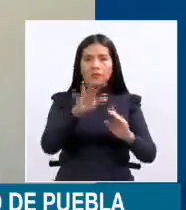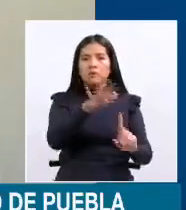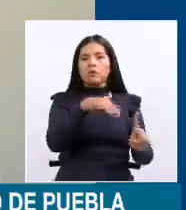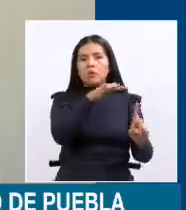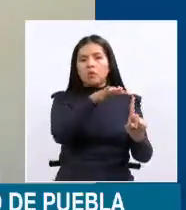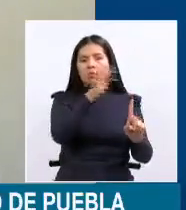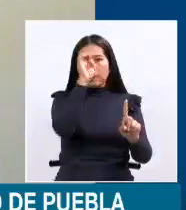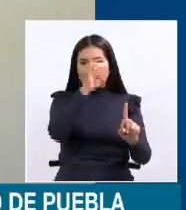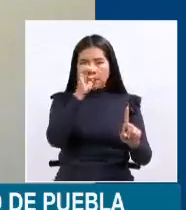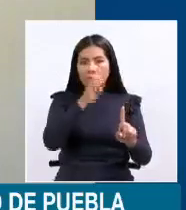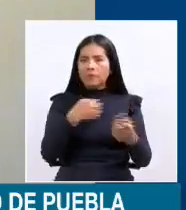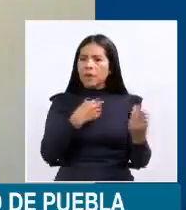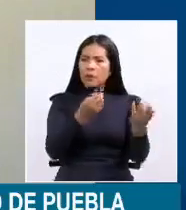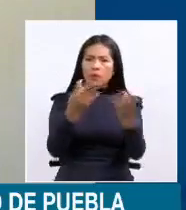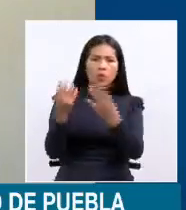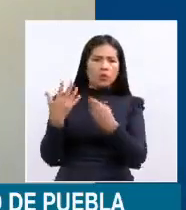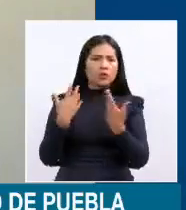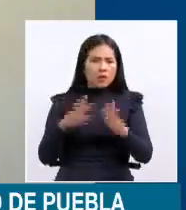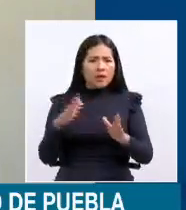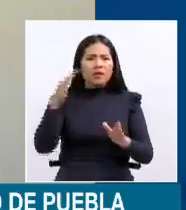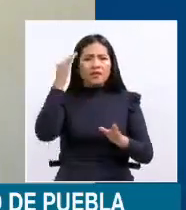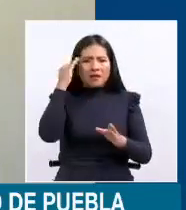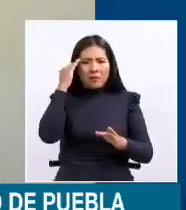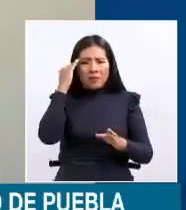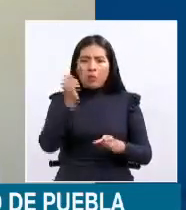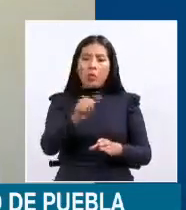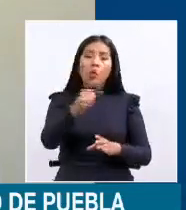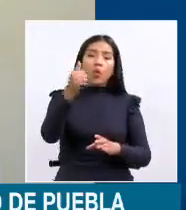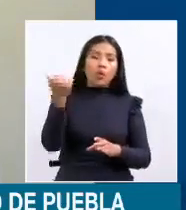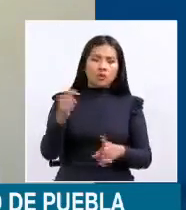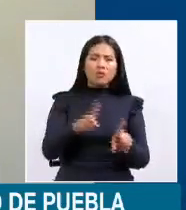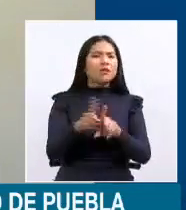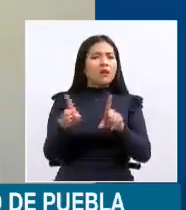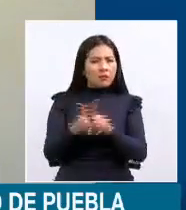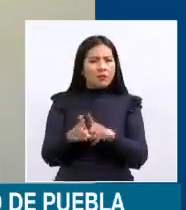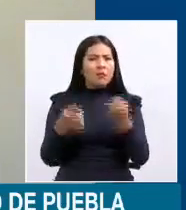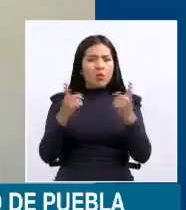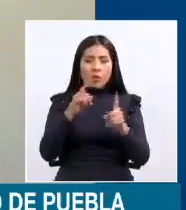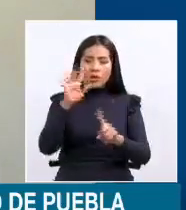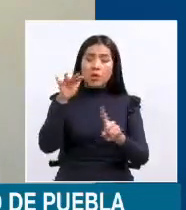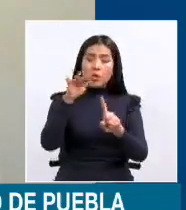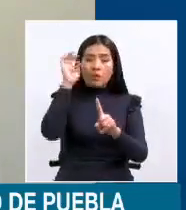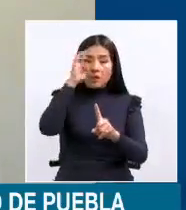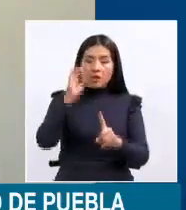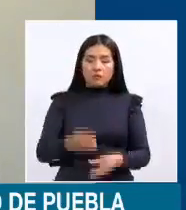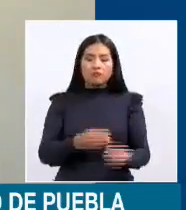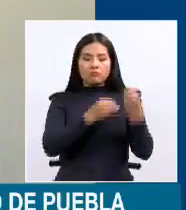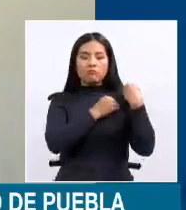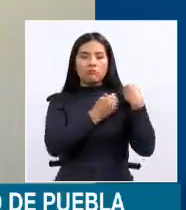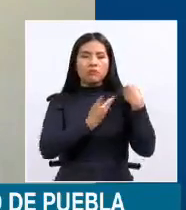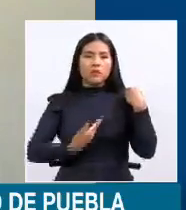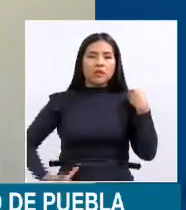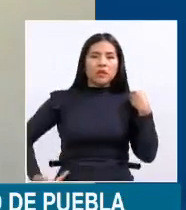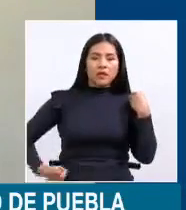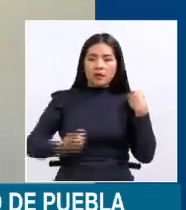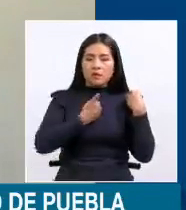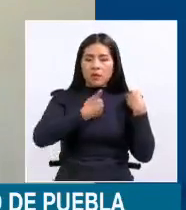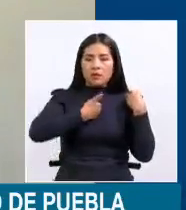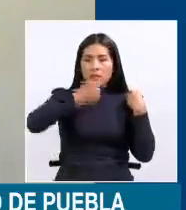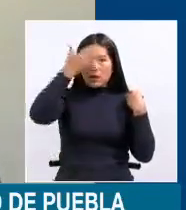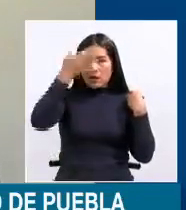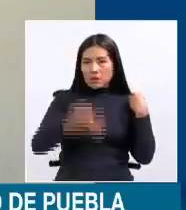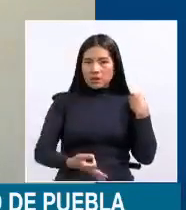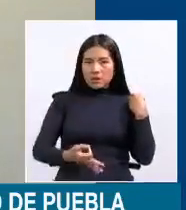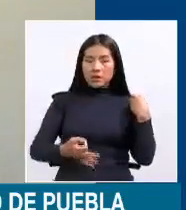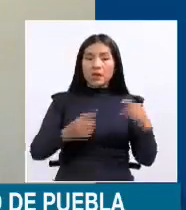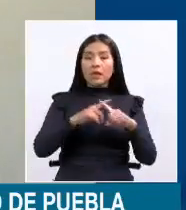sabemos, muchos que se han proclamado, incluso al momento del golpe de Estado y después, aduciendo que